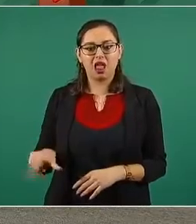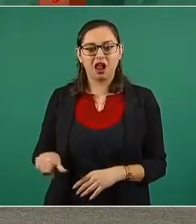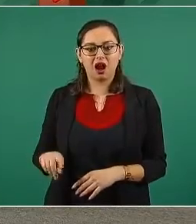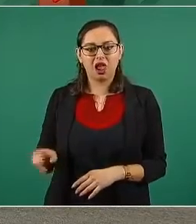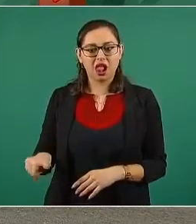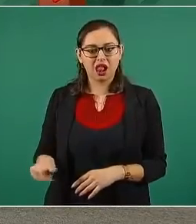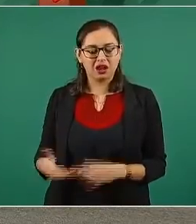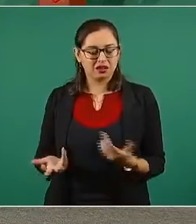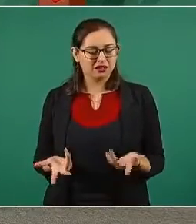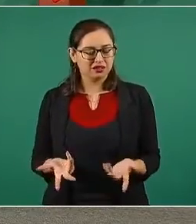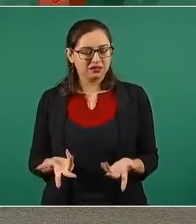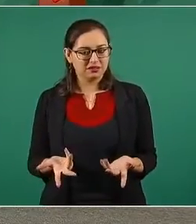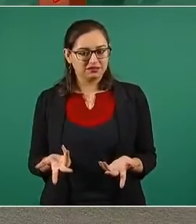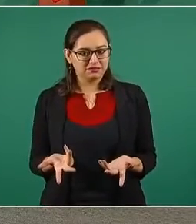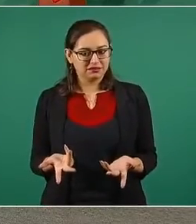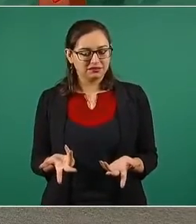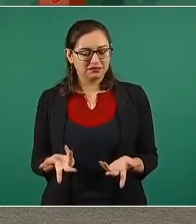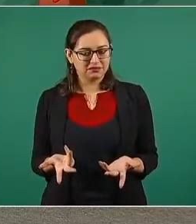Entonces,